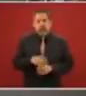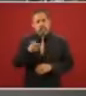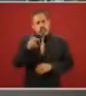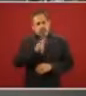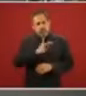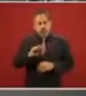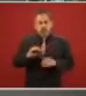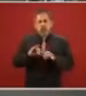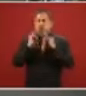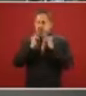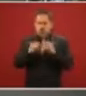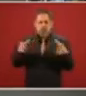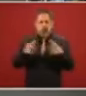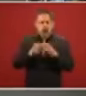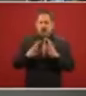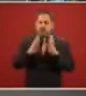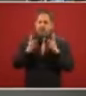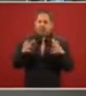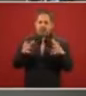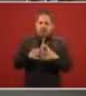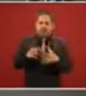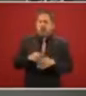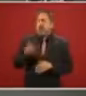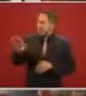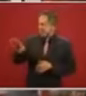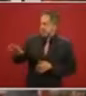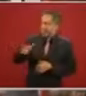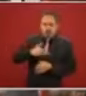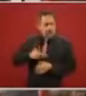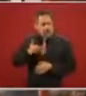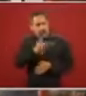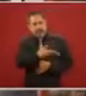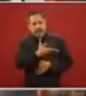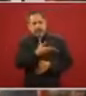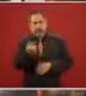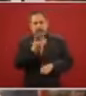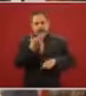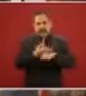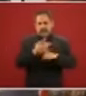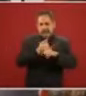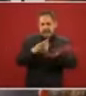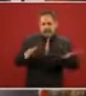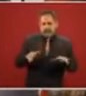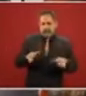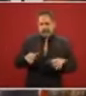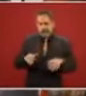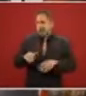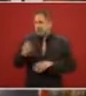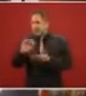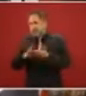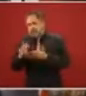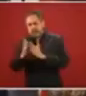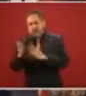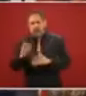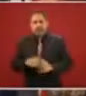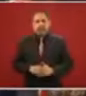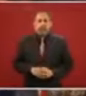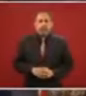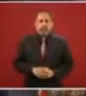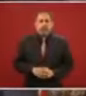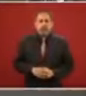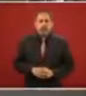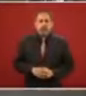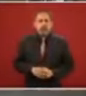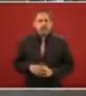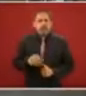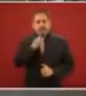con el colectivo? De todas maneras, le voy a pedir al secretario que informe, por favor, sobre este asunto. Y